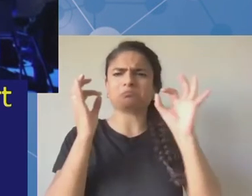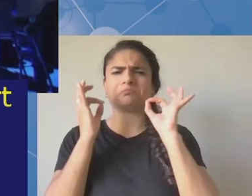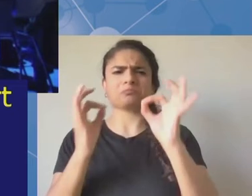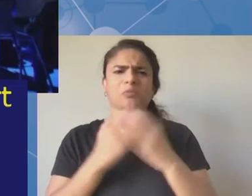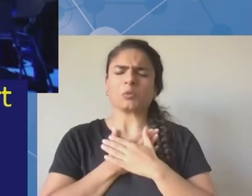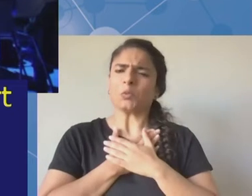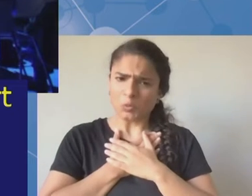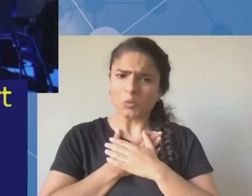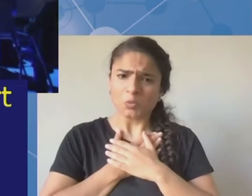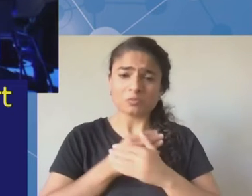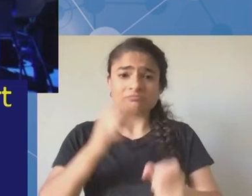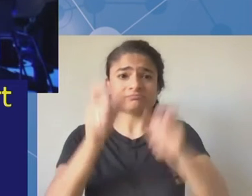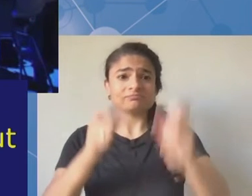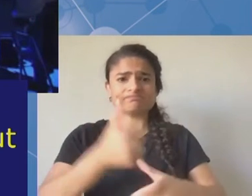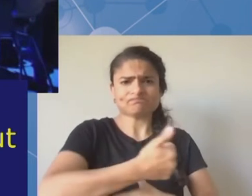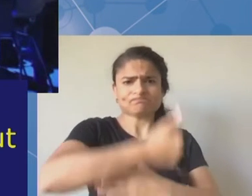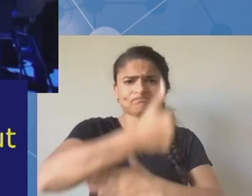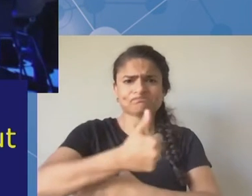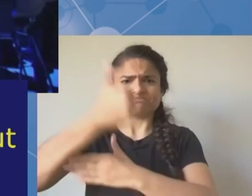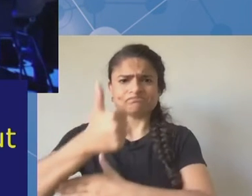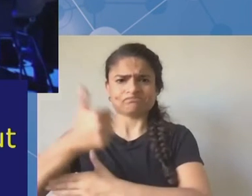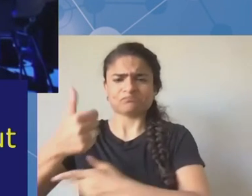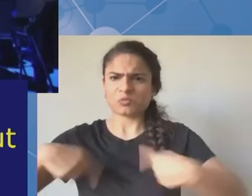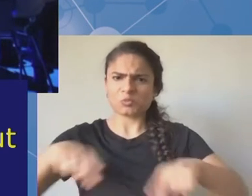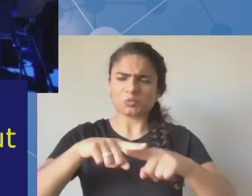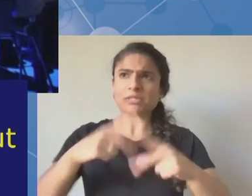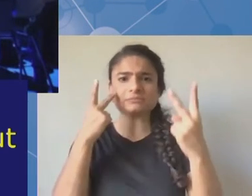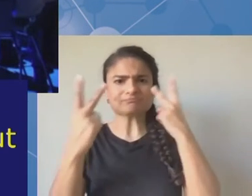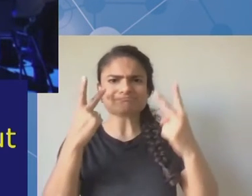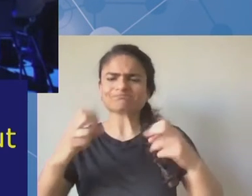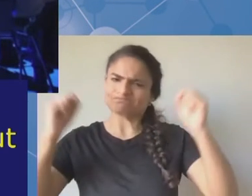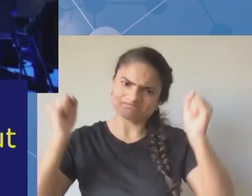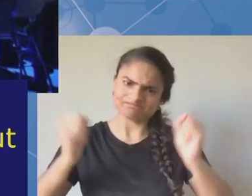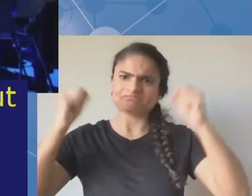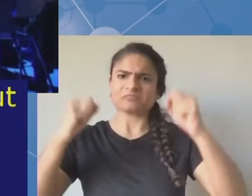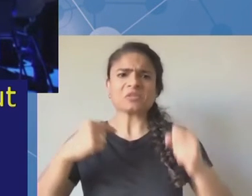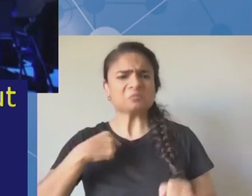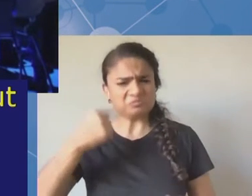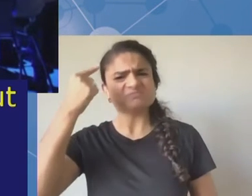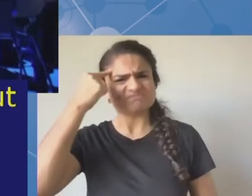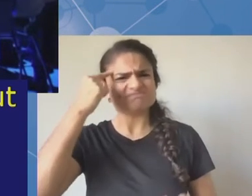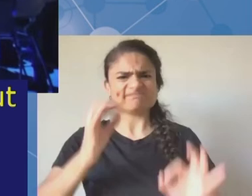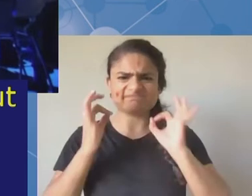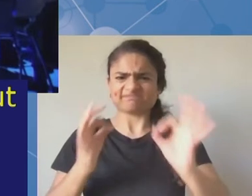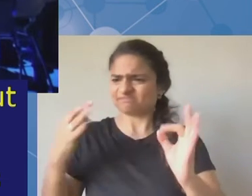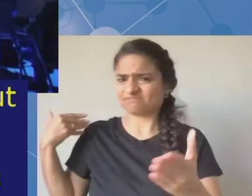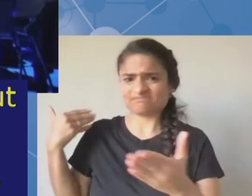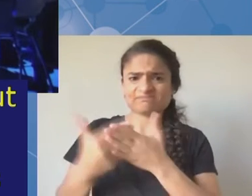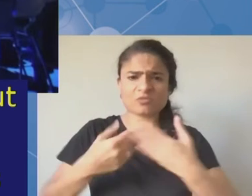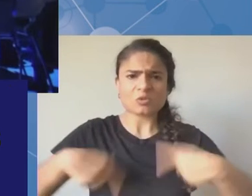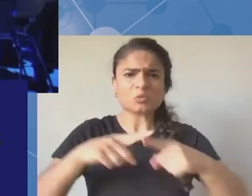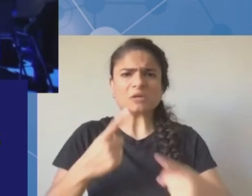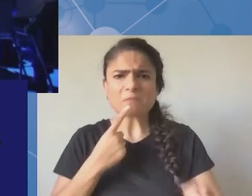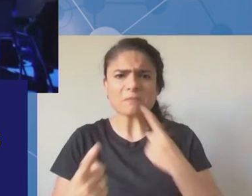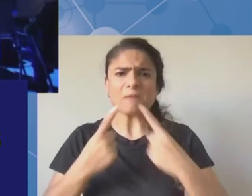Varios se han puesto en contacto a distancia y me parece algo increíble el hecho de que haya podido realizarse esta cumbre de